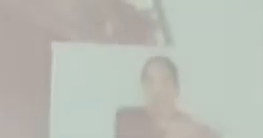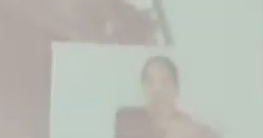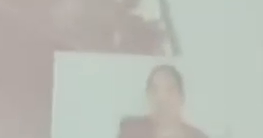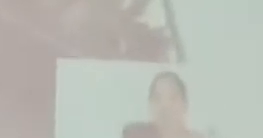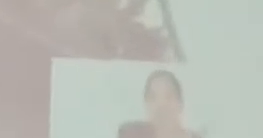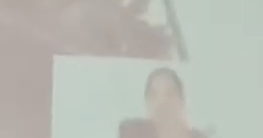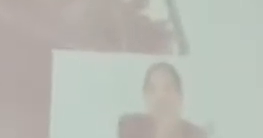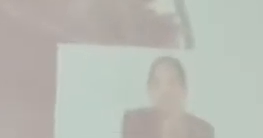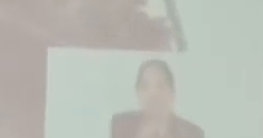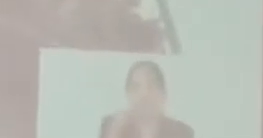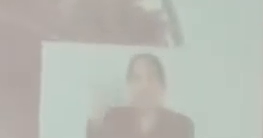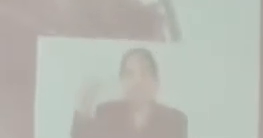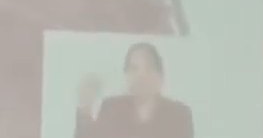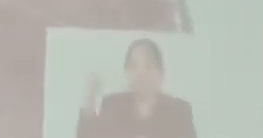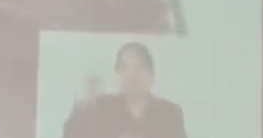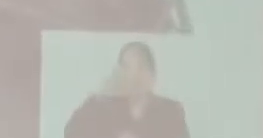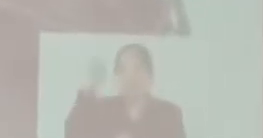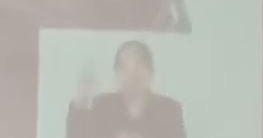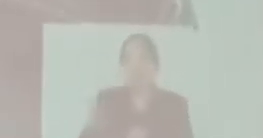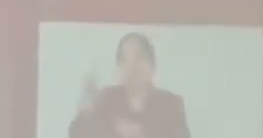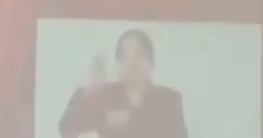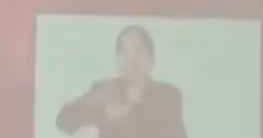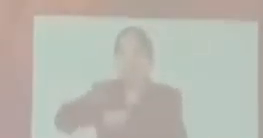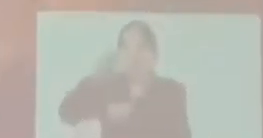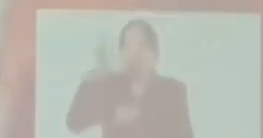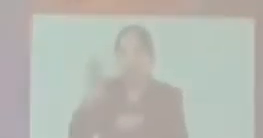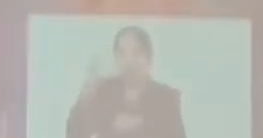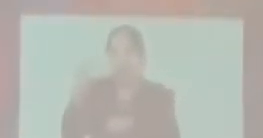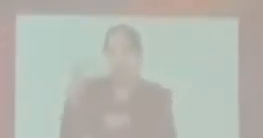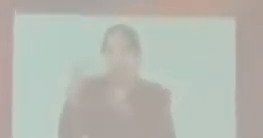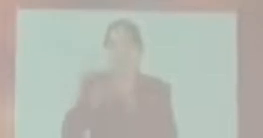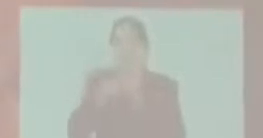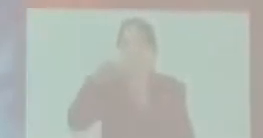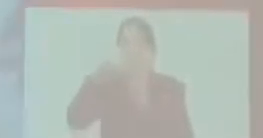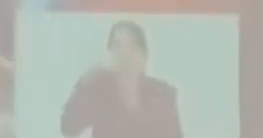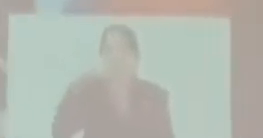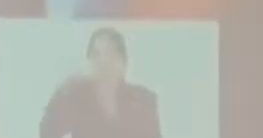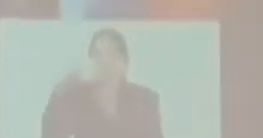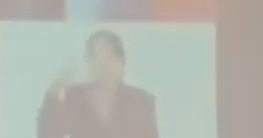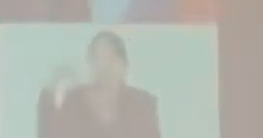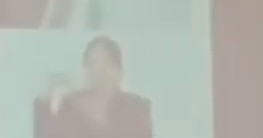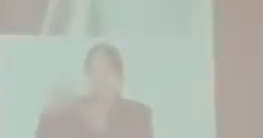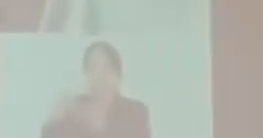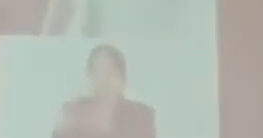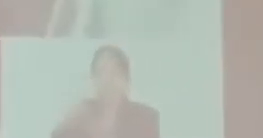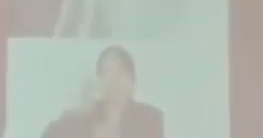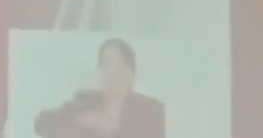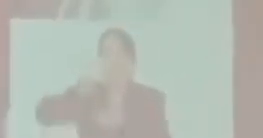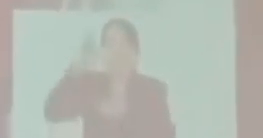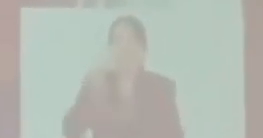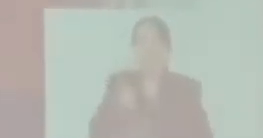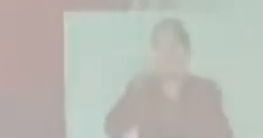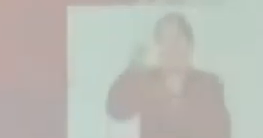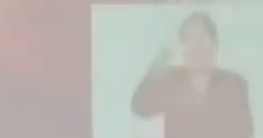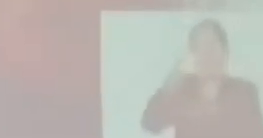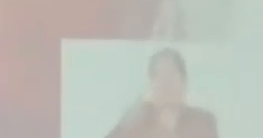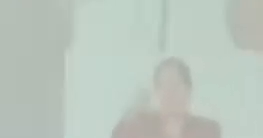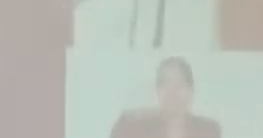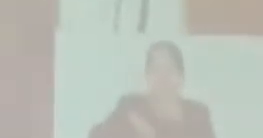es 50% más que en el 2018. Estamos desarrollando 7 obras trascendentales para el